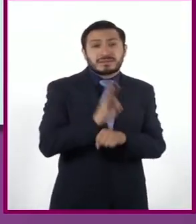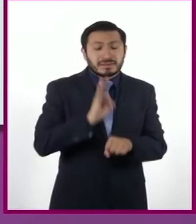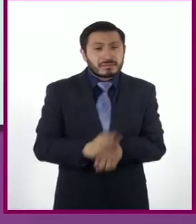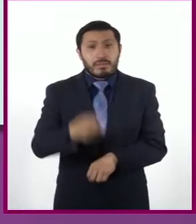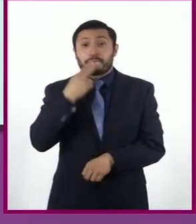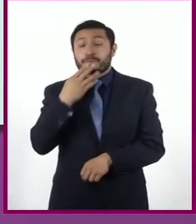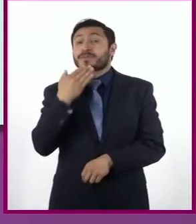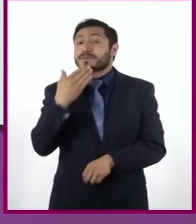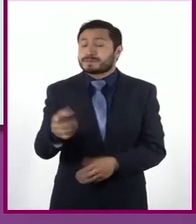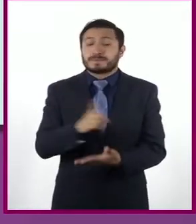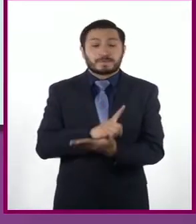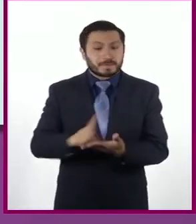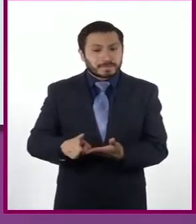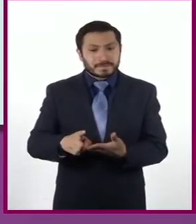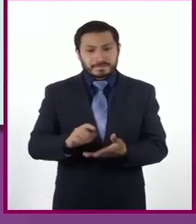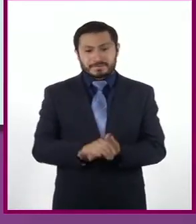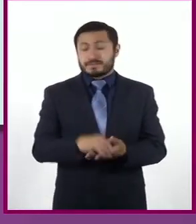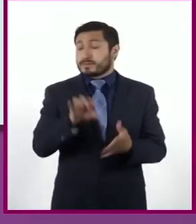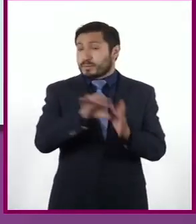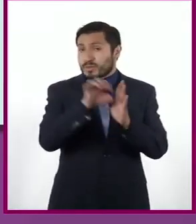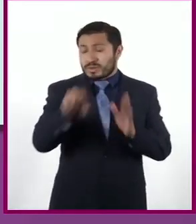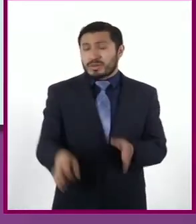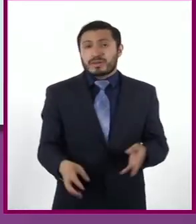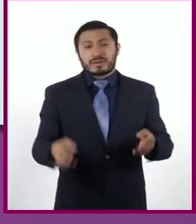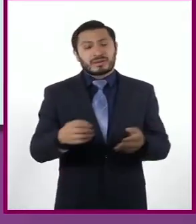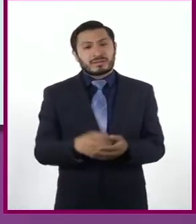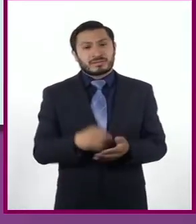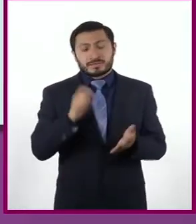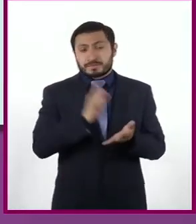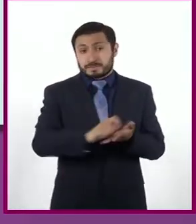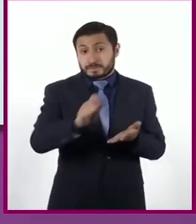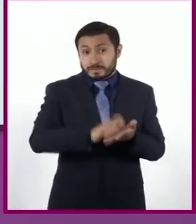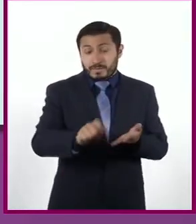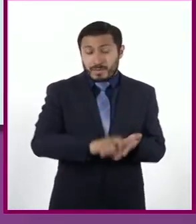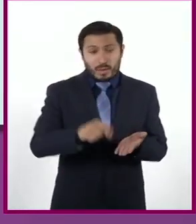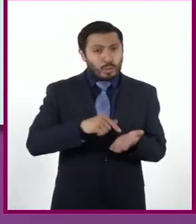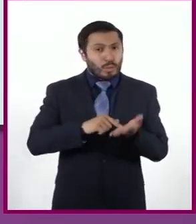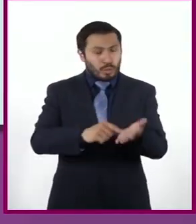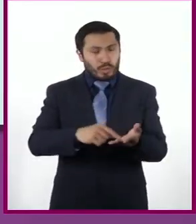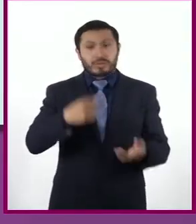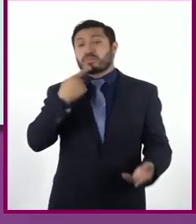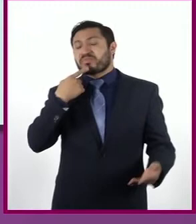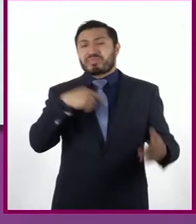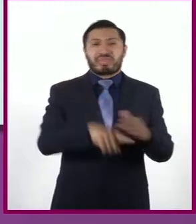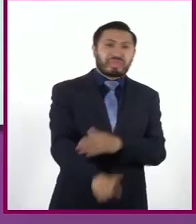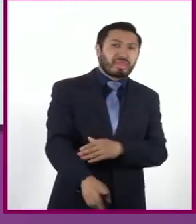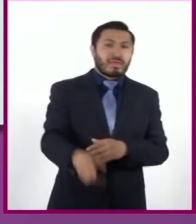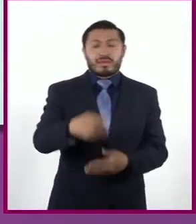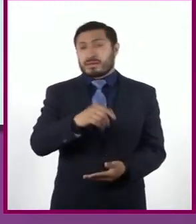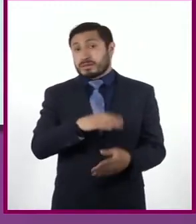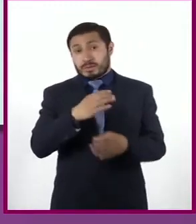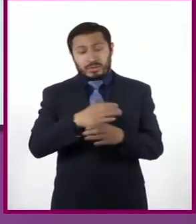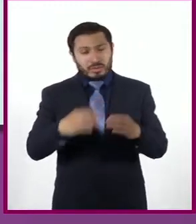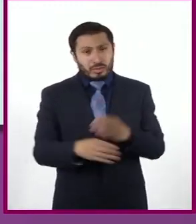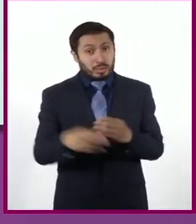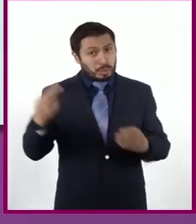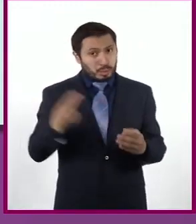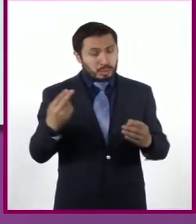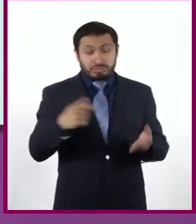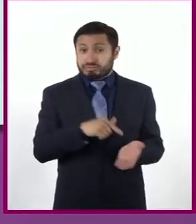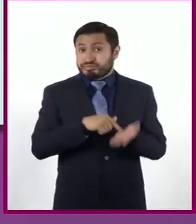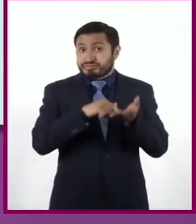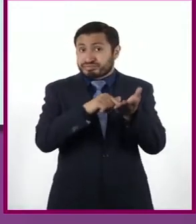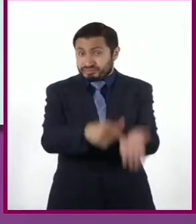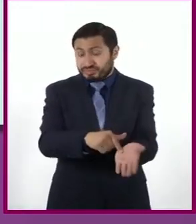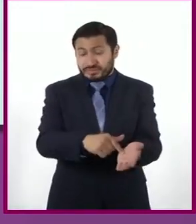nuestros derechos. Un ejemplo es la presentación de escritos, quejas, peticiones y demandas ante todo tipo de